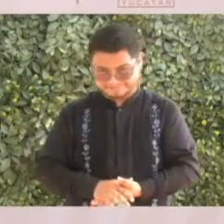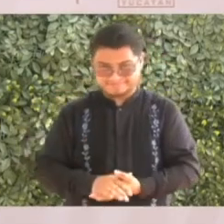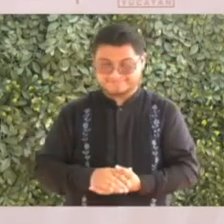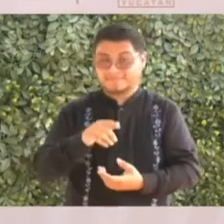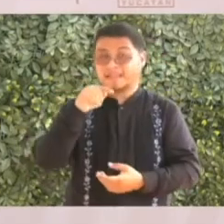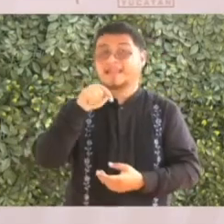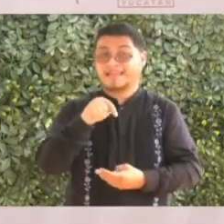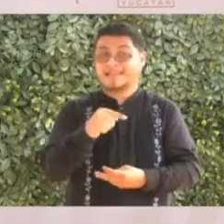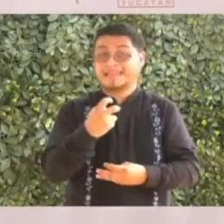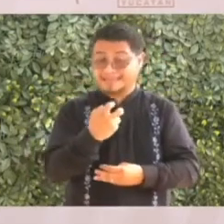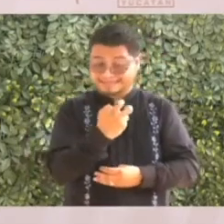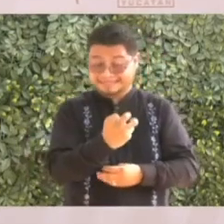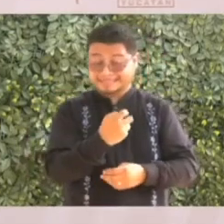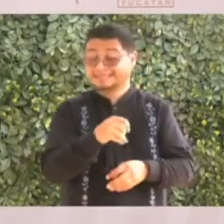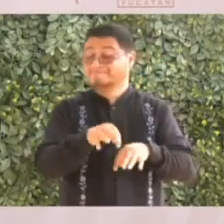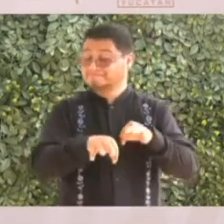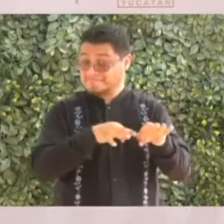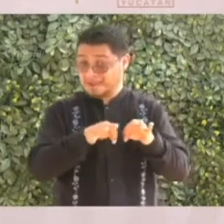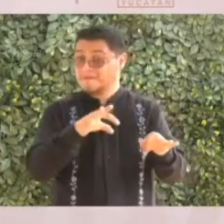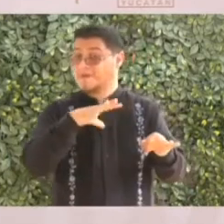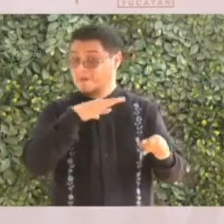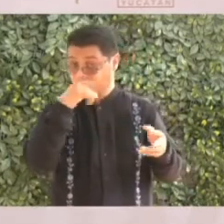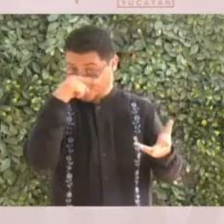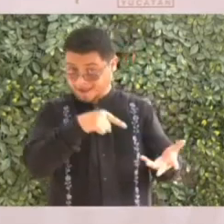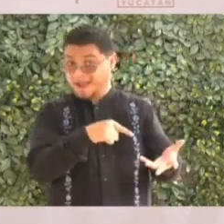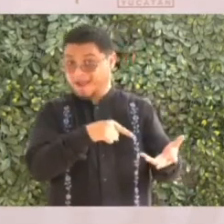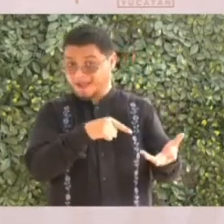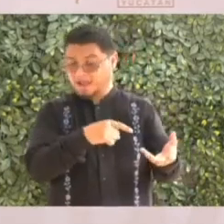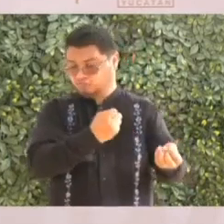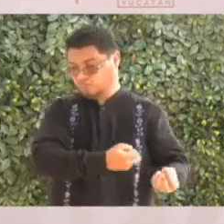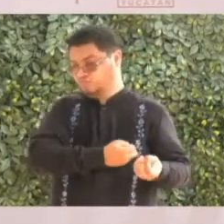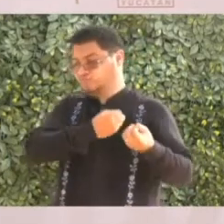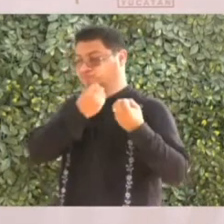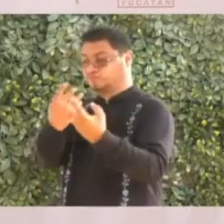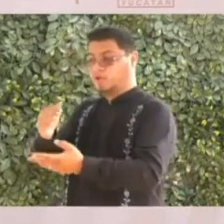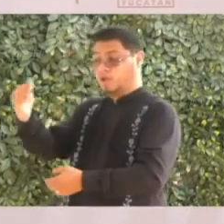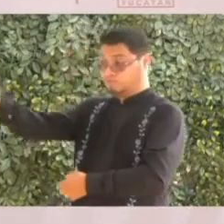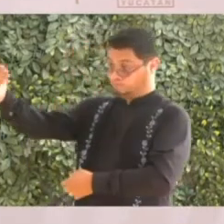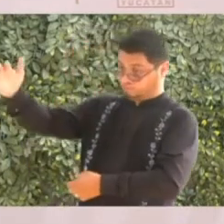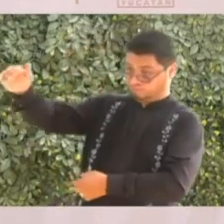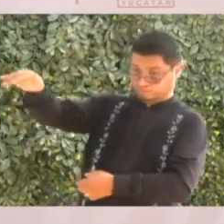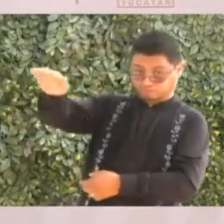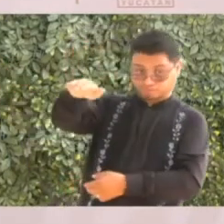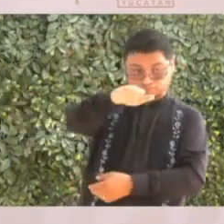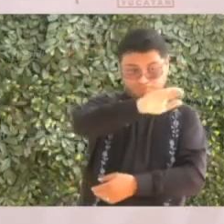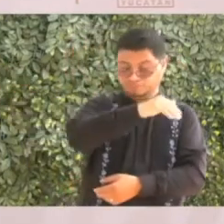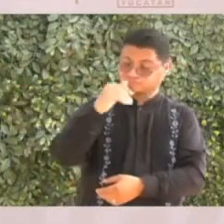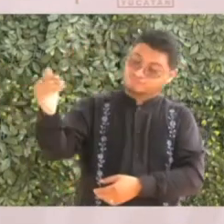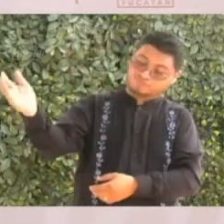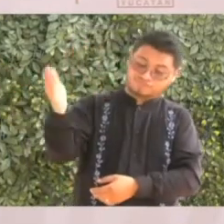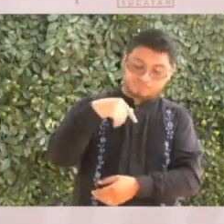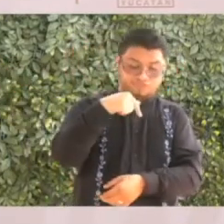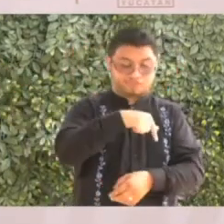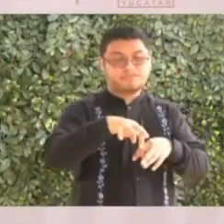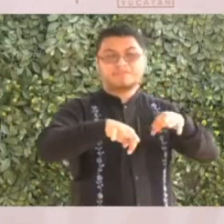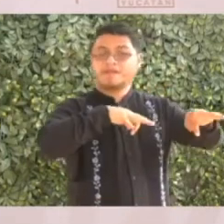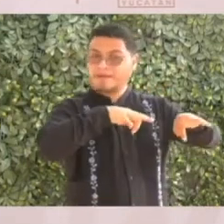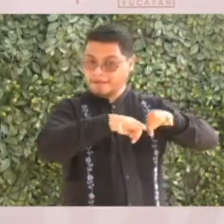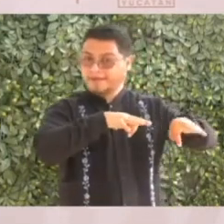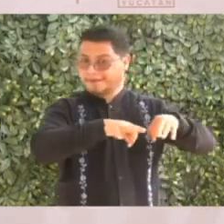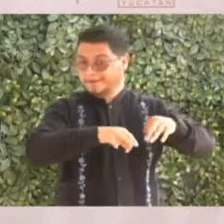Esta es una fuente de empleos. Se está dando trabajo a mucha gente. Es